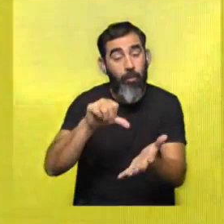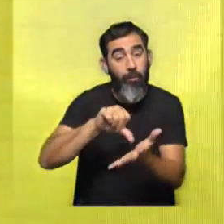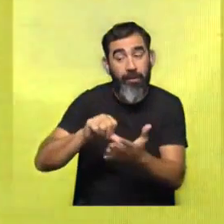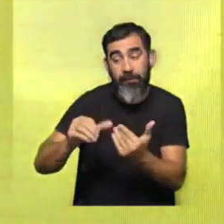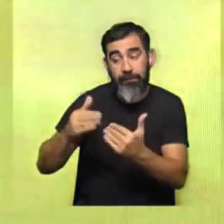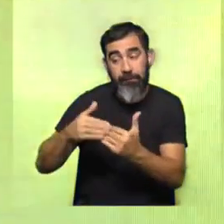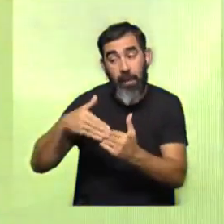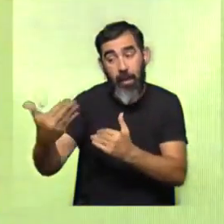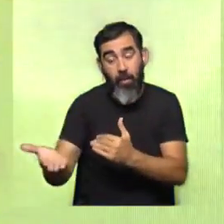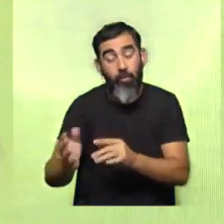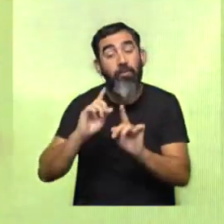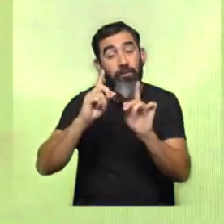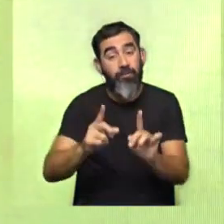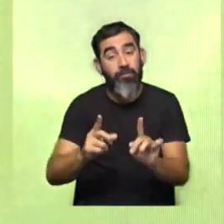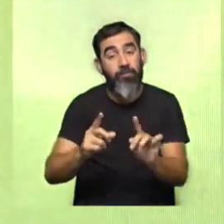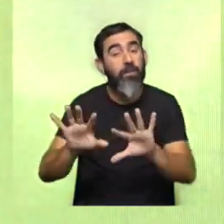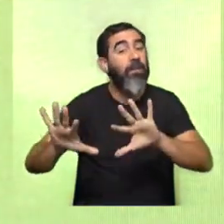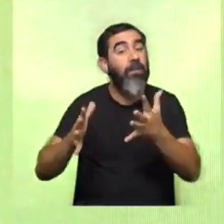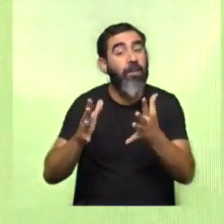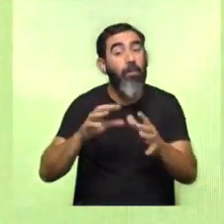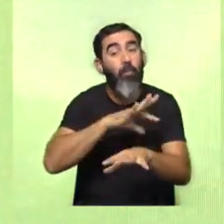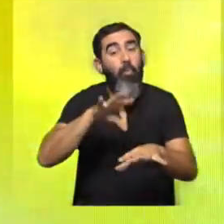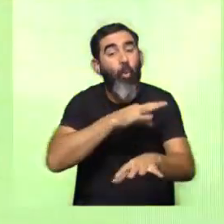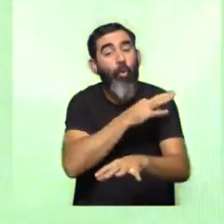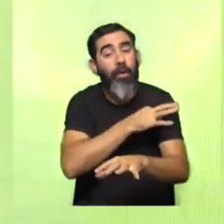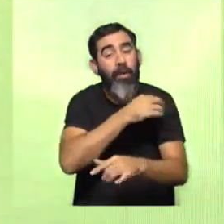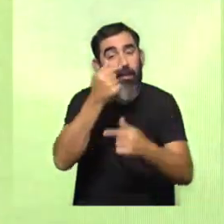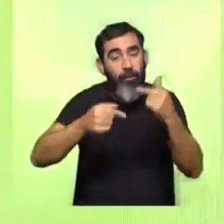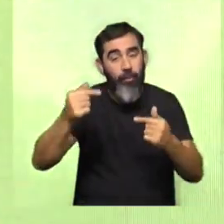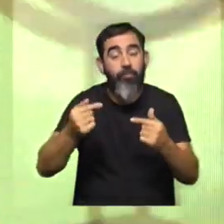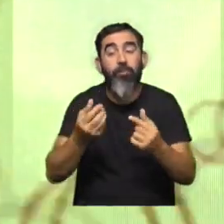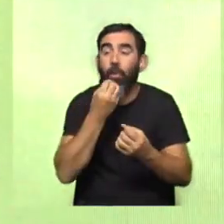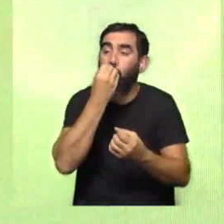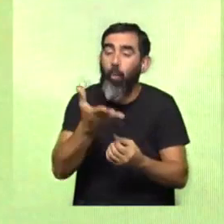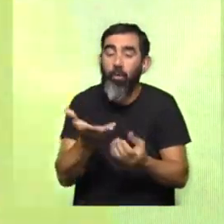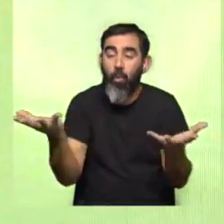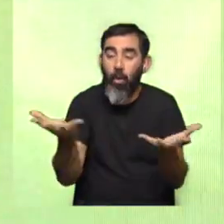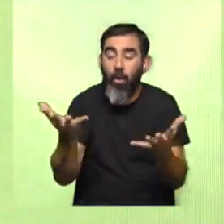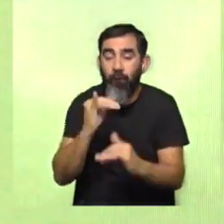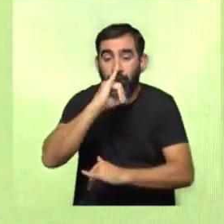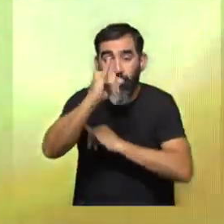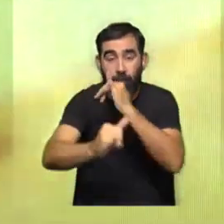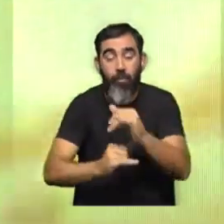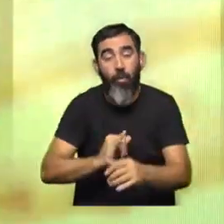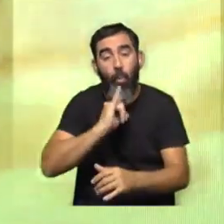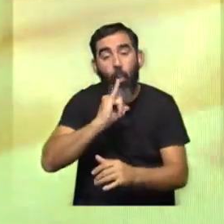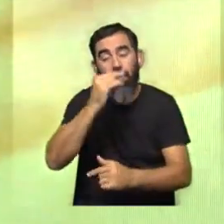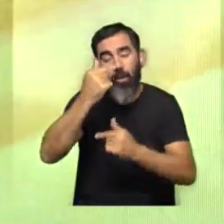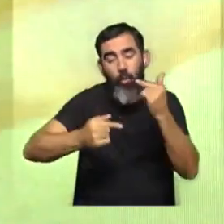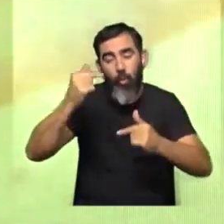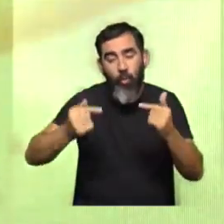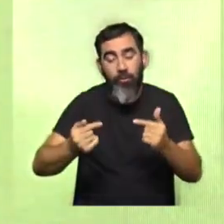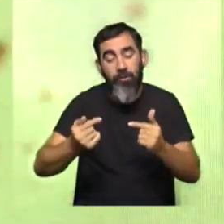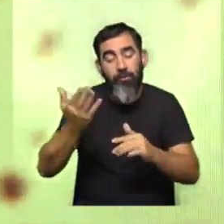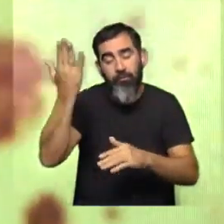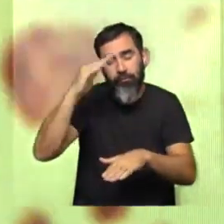vecinos, sino también qué pasa con los mosquitos. Y para eso está bueno actualizar datos, pero también contar cosas que en su